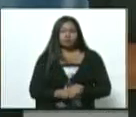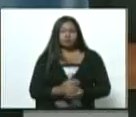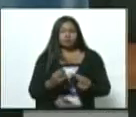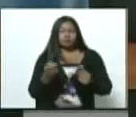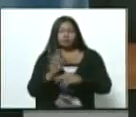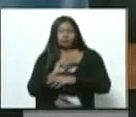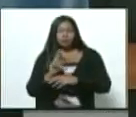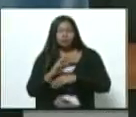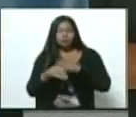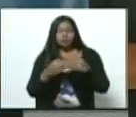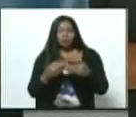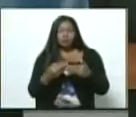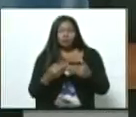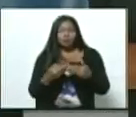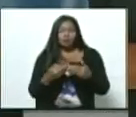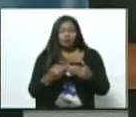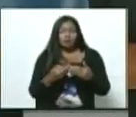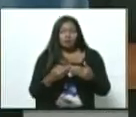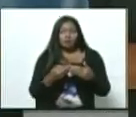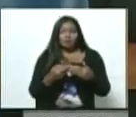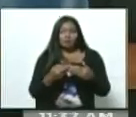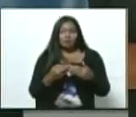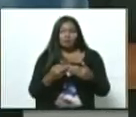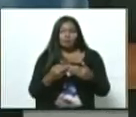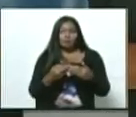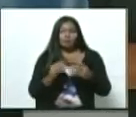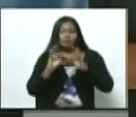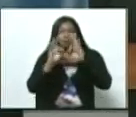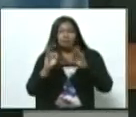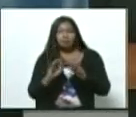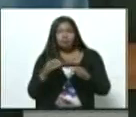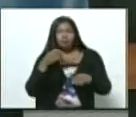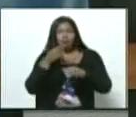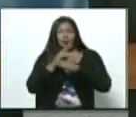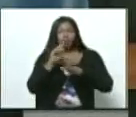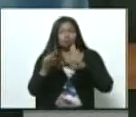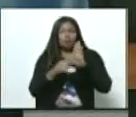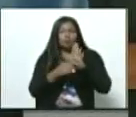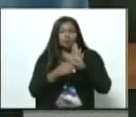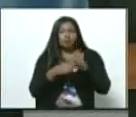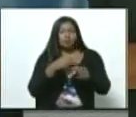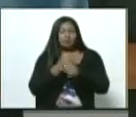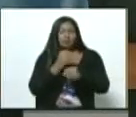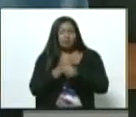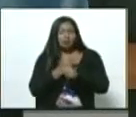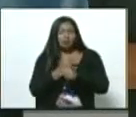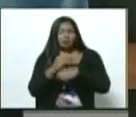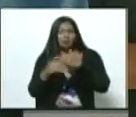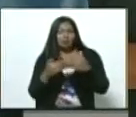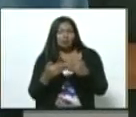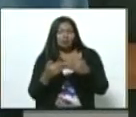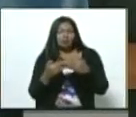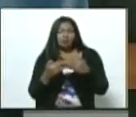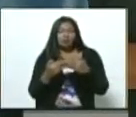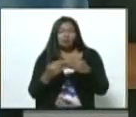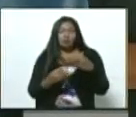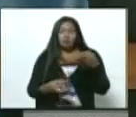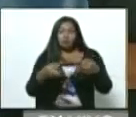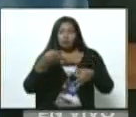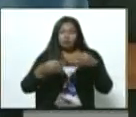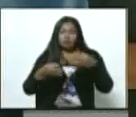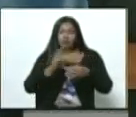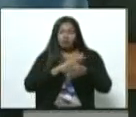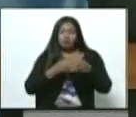elección de los magistrados que van a cumplir su labor en el Tribunal Supremo de Justicia, este